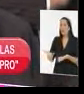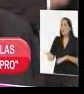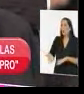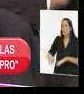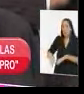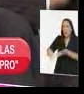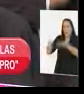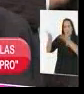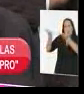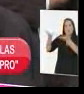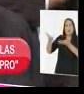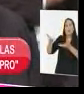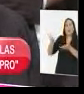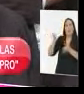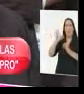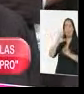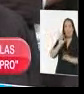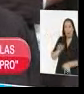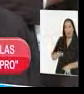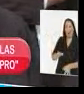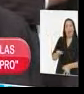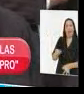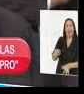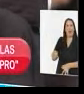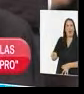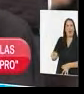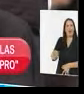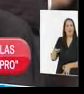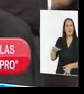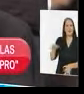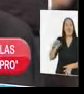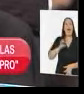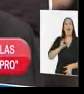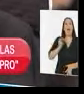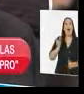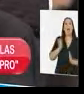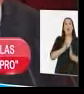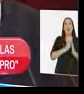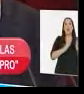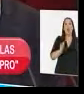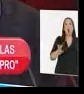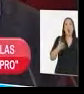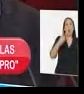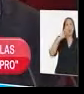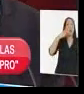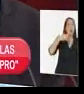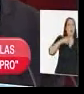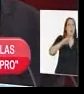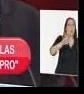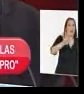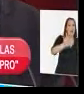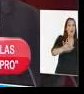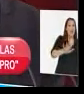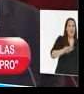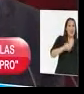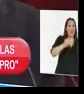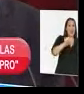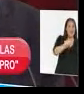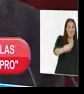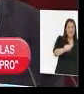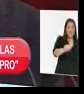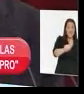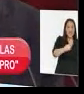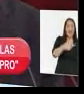del medio de la que habla Massa. Pareciera como que Macri quiere seguir jugando a lo que también jugaba Cristina. Cristina había elegido a Macri como su